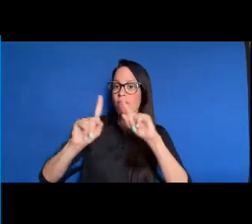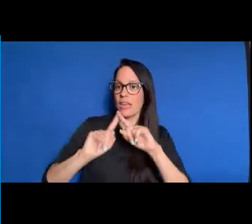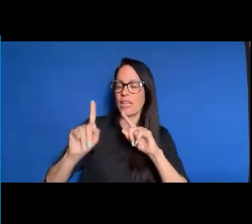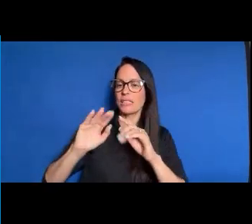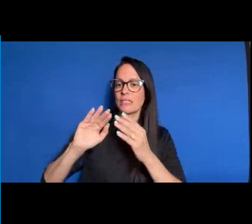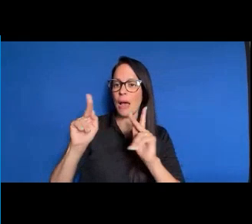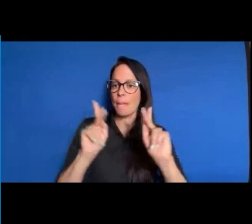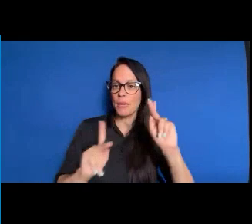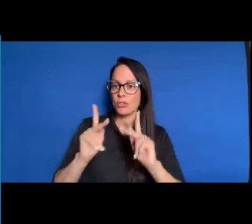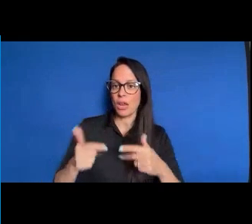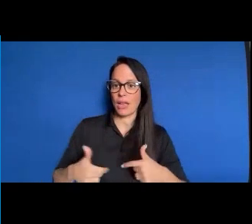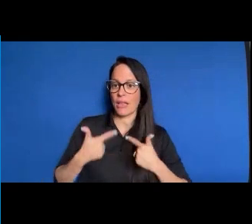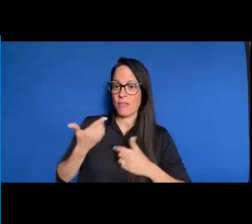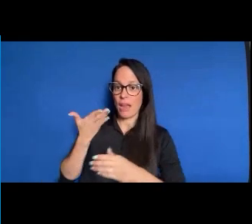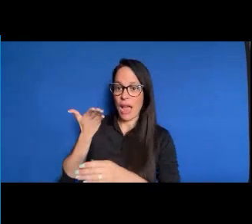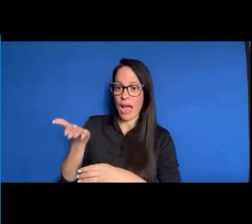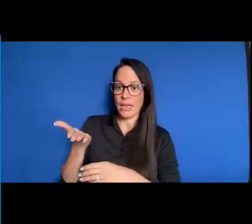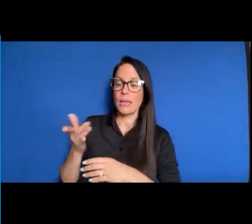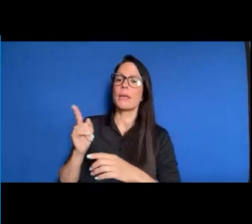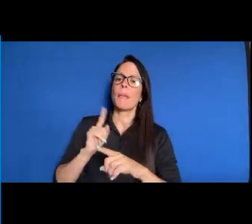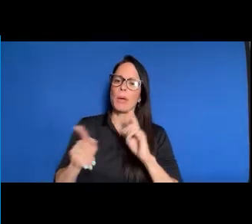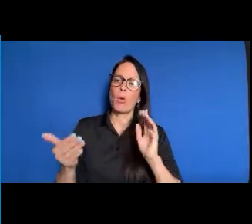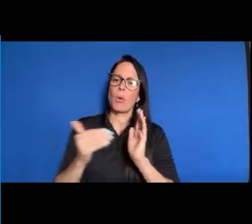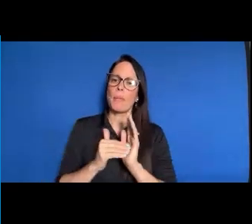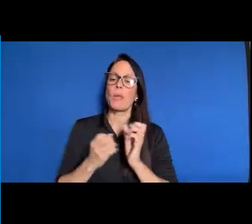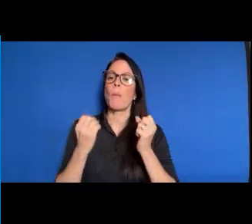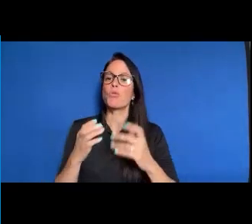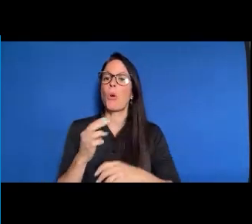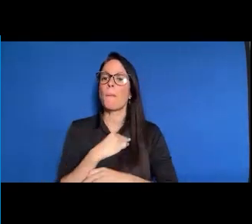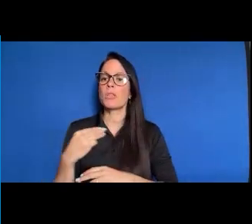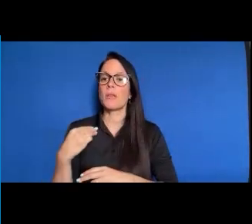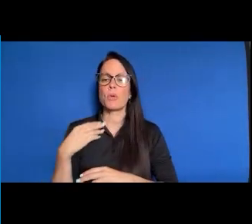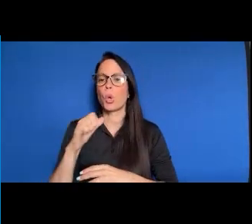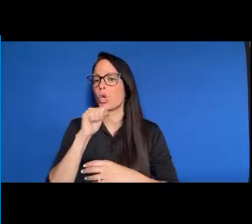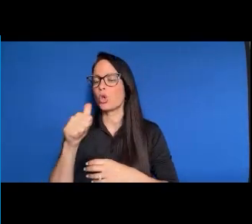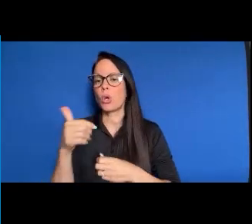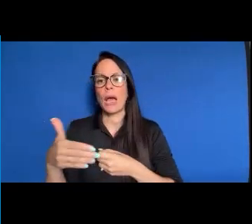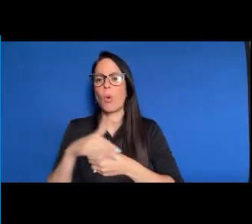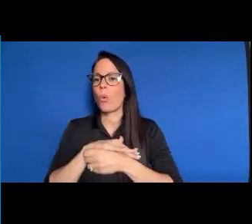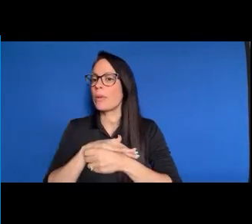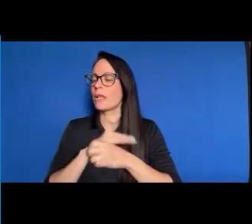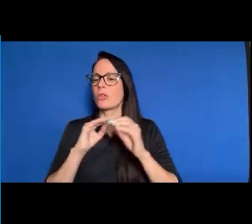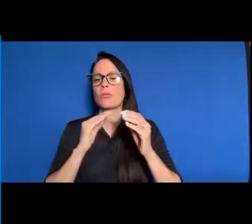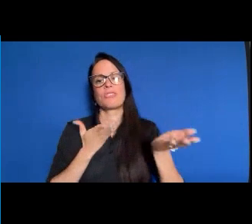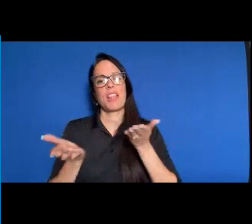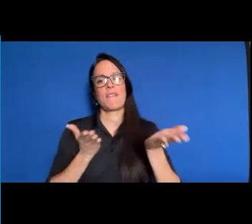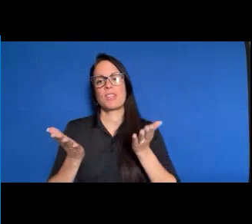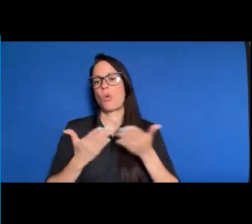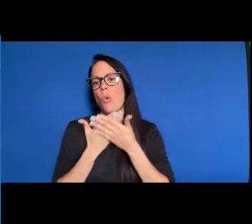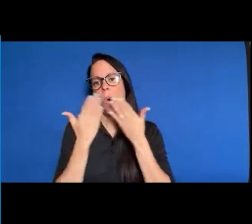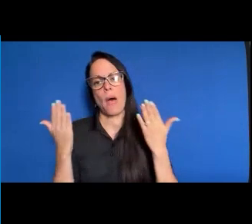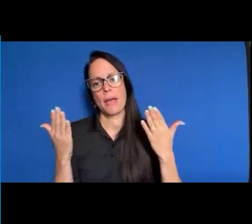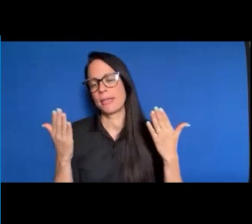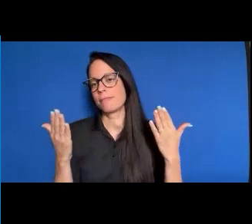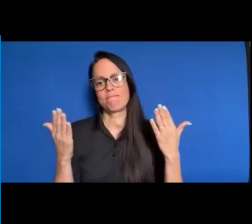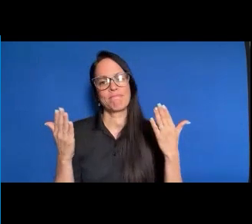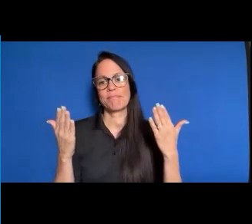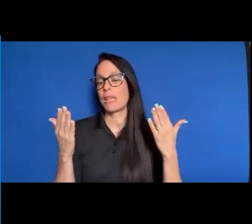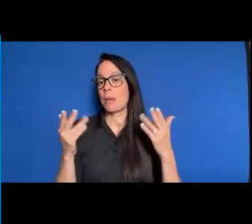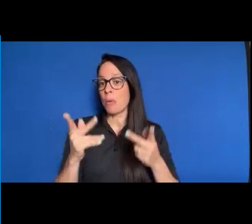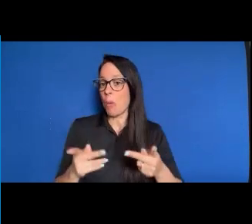Pero nuevamente tenemos varios municipios que no están cubiertos por servicios y que tampoco tienen, ¿verdad?, o que no tienen una propuesta